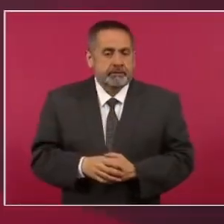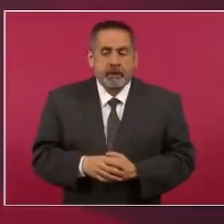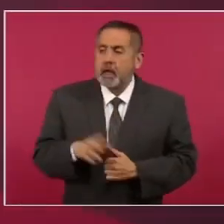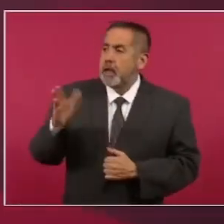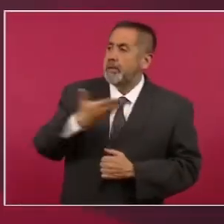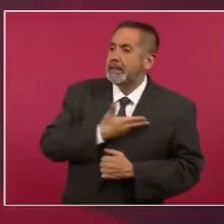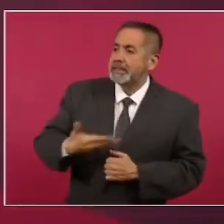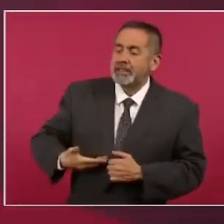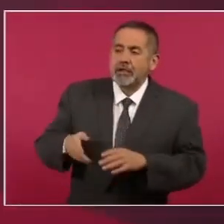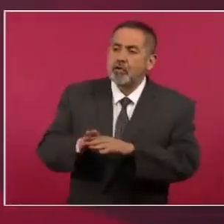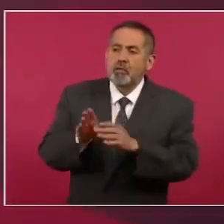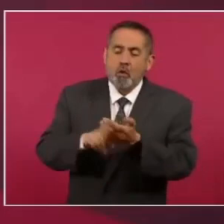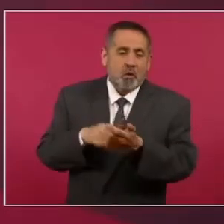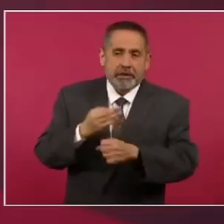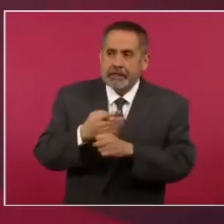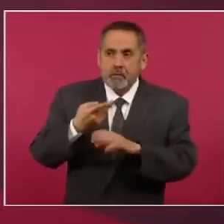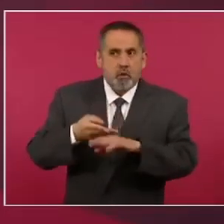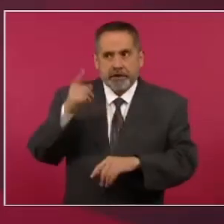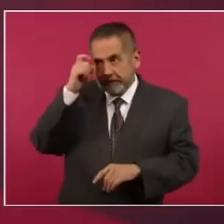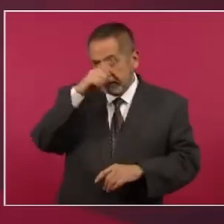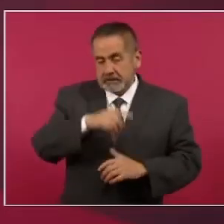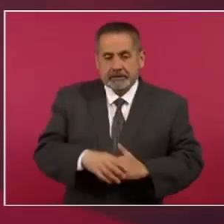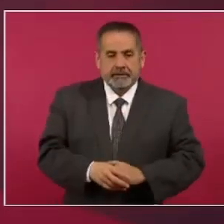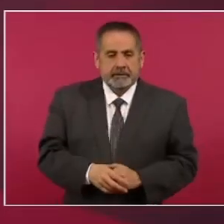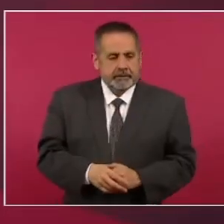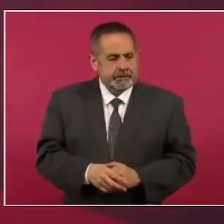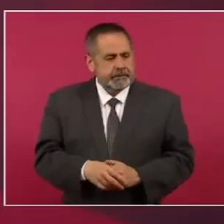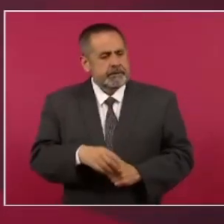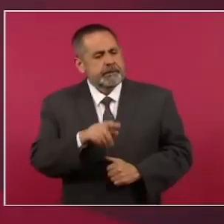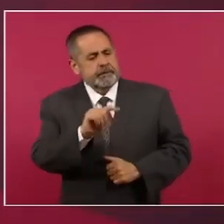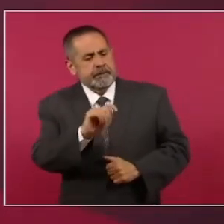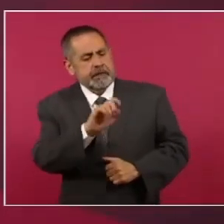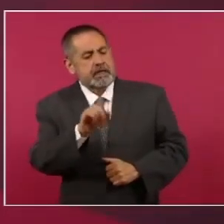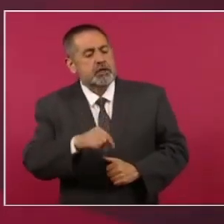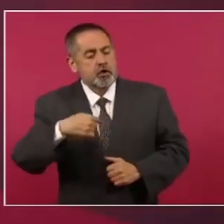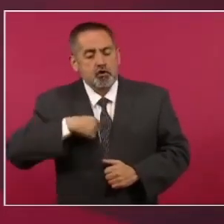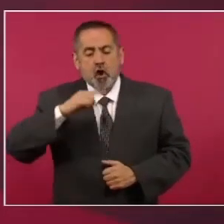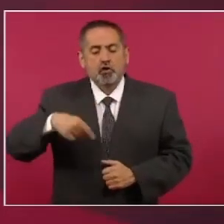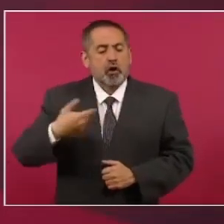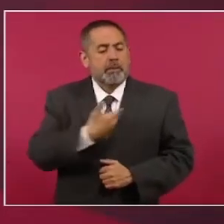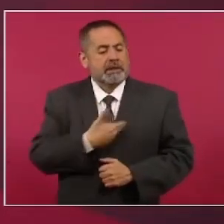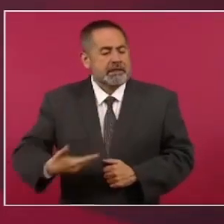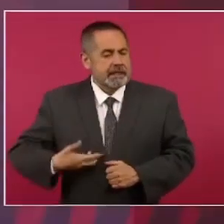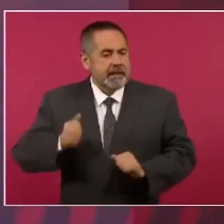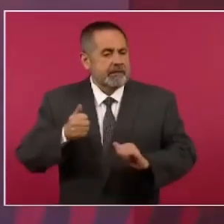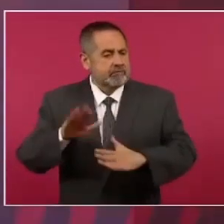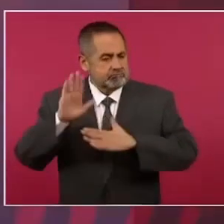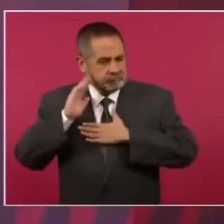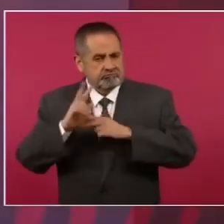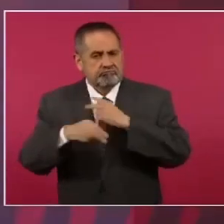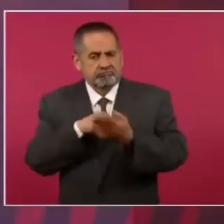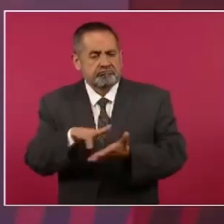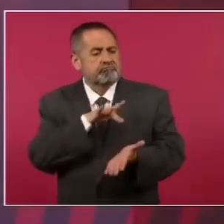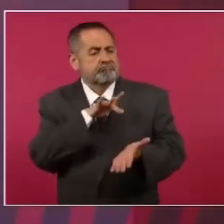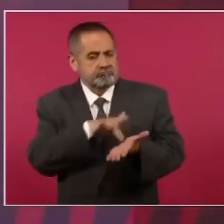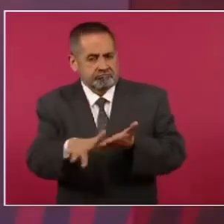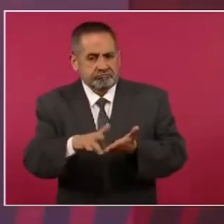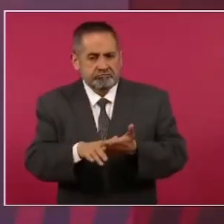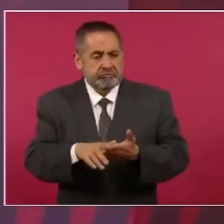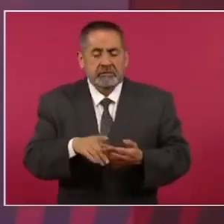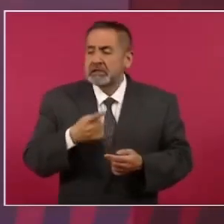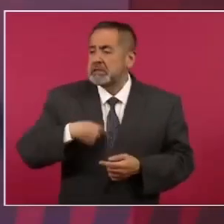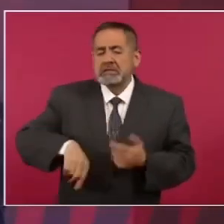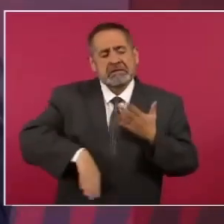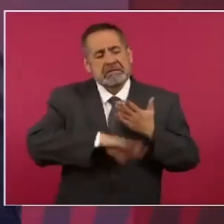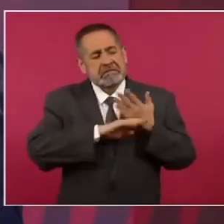van, lo creo difícil. Licenciado García Telles, yo soy el presidente y le doy mi palabra que lo apoyaré. Se me ha atacado de conservador,